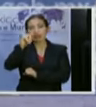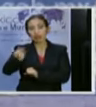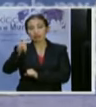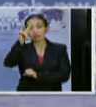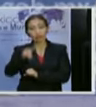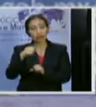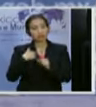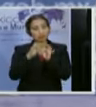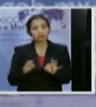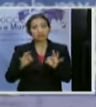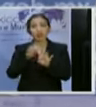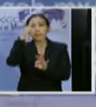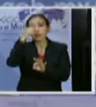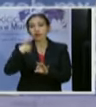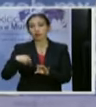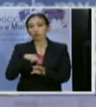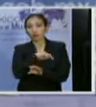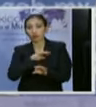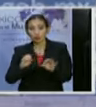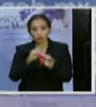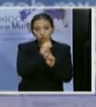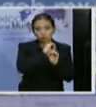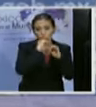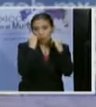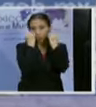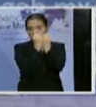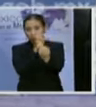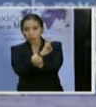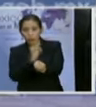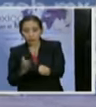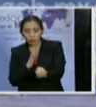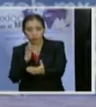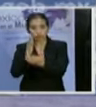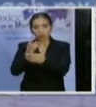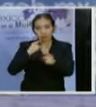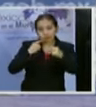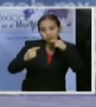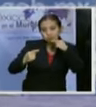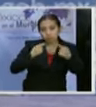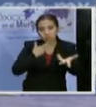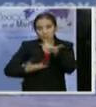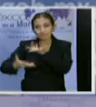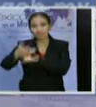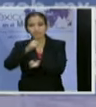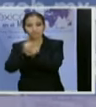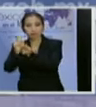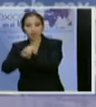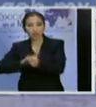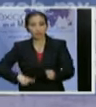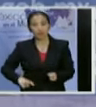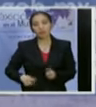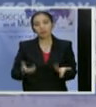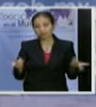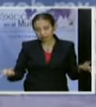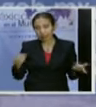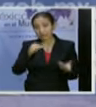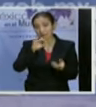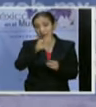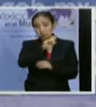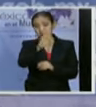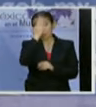ha sido clave para que nosotras las organizaciones podamos posicionarnos, dialogar e interactuar con el gobierno. Así que, Miguel,